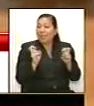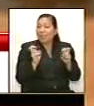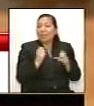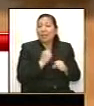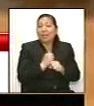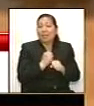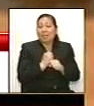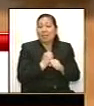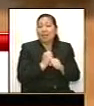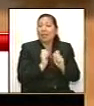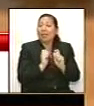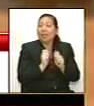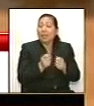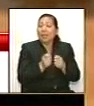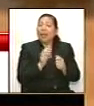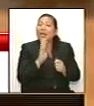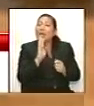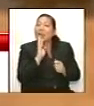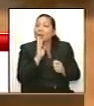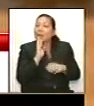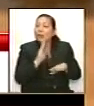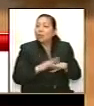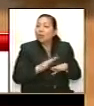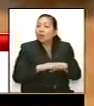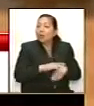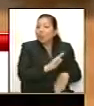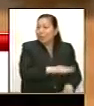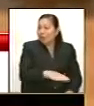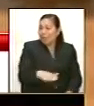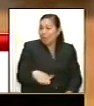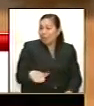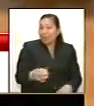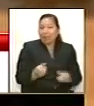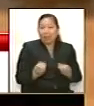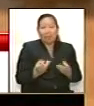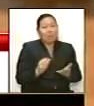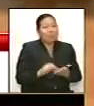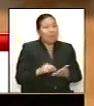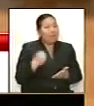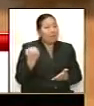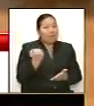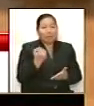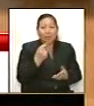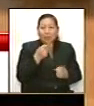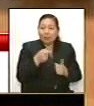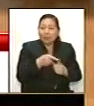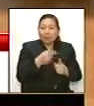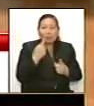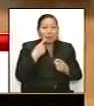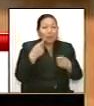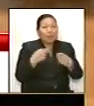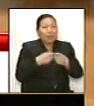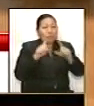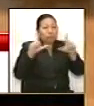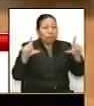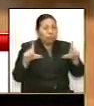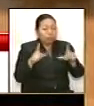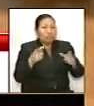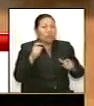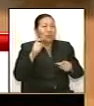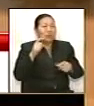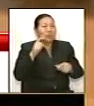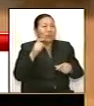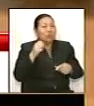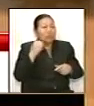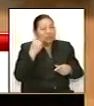trabajo que hace la Divindad, hablando sobre las infancias, hay un tema muy fuerte de acoso virtual para los niños, el tema de pornografía, el